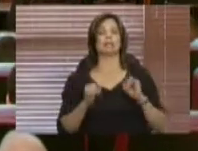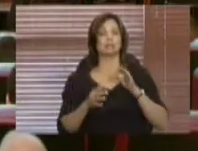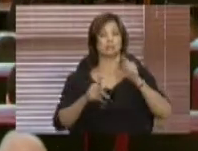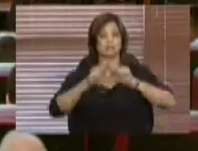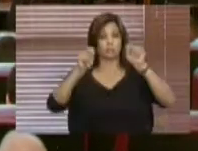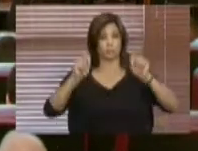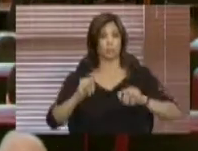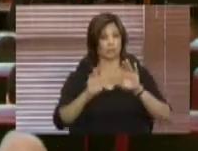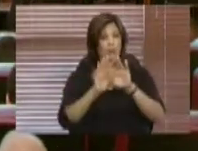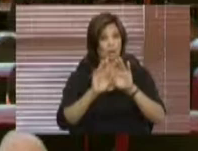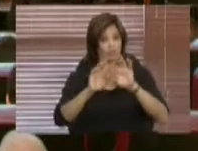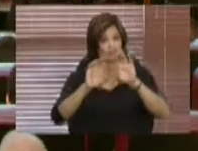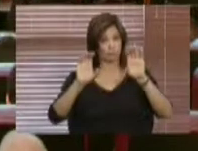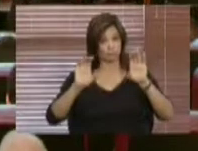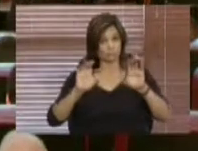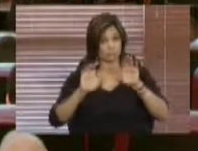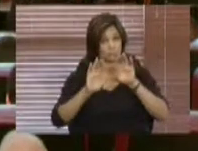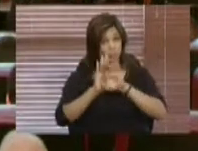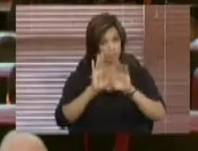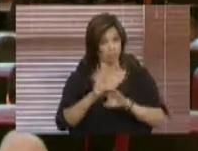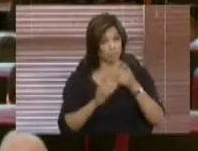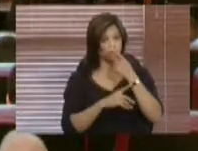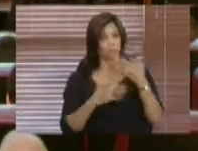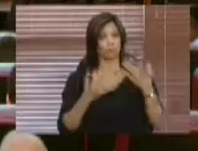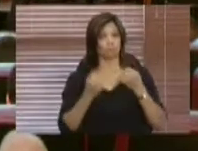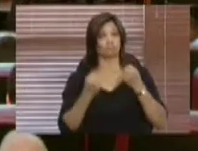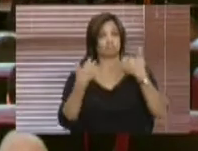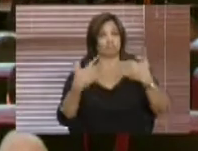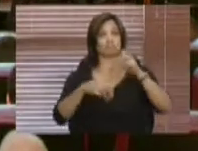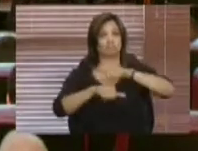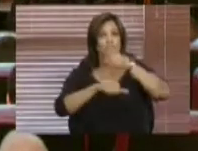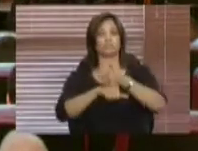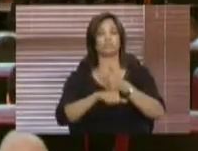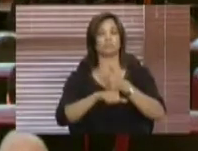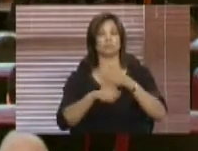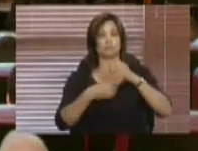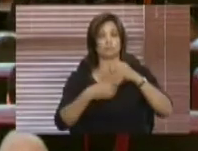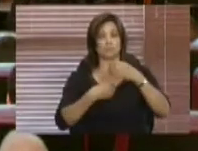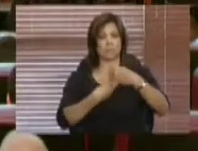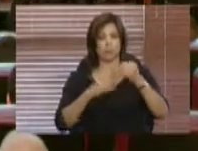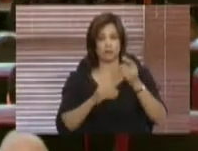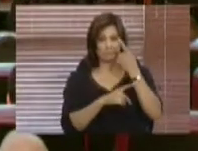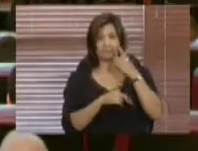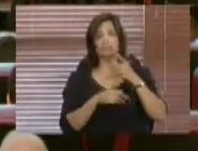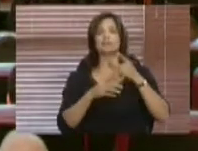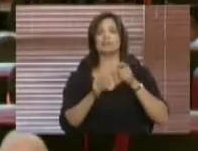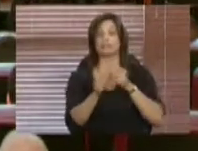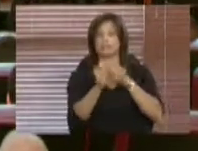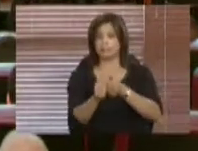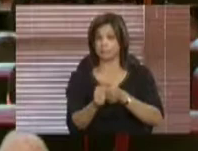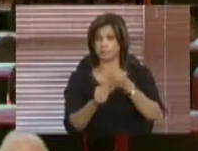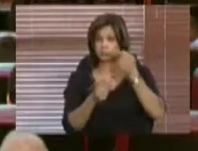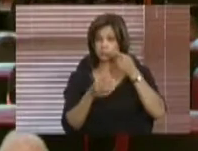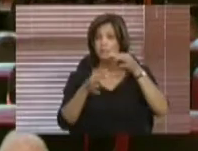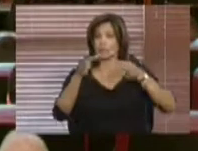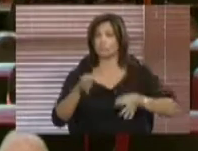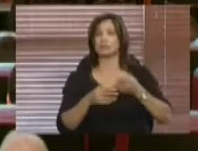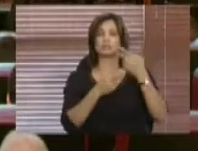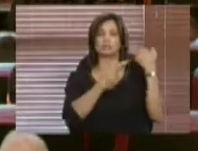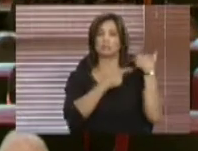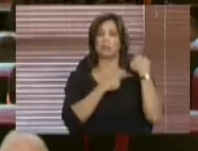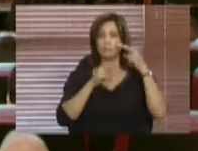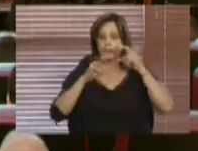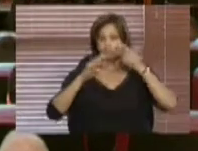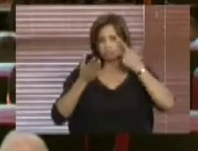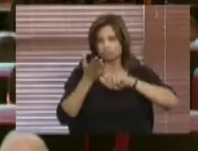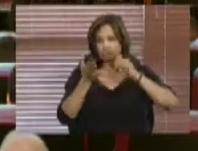Tribunal Constitucional, nuestro Pleno dispuso la creación de la Unidad de Seguimiento de Ejecución de las Sentencias, la cual se encargará de